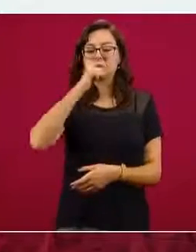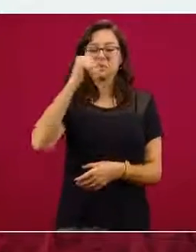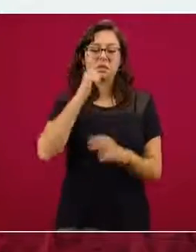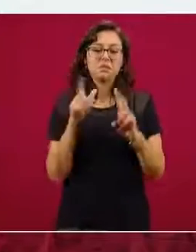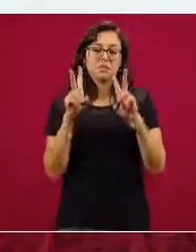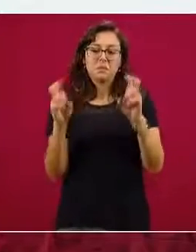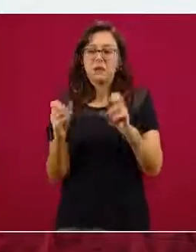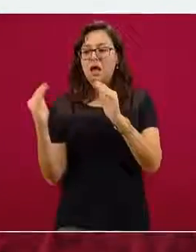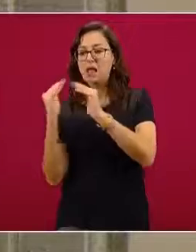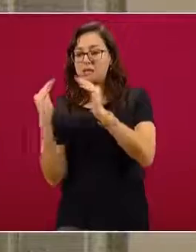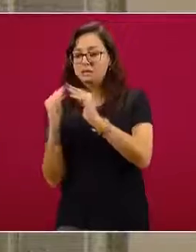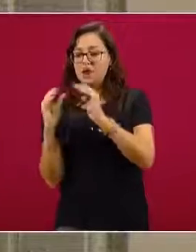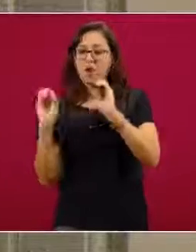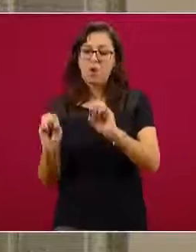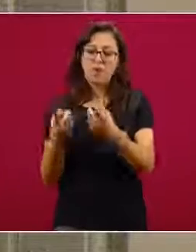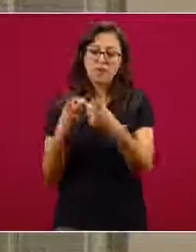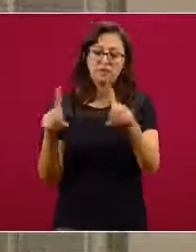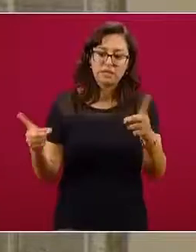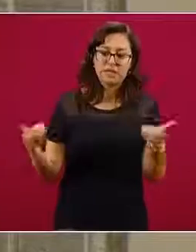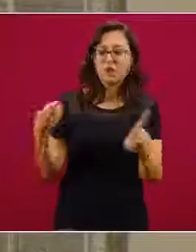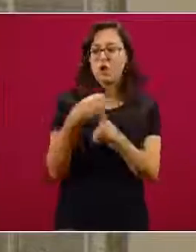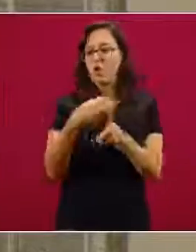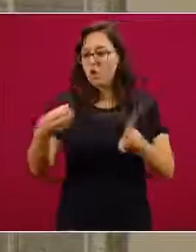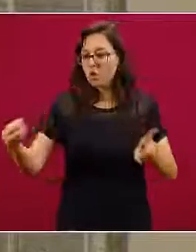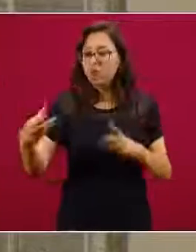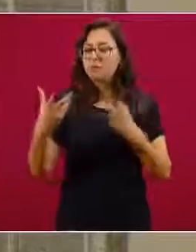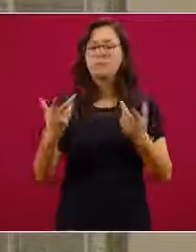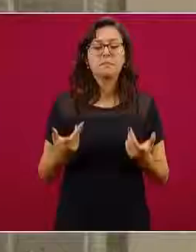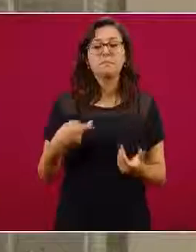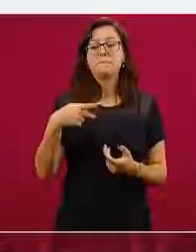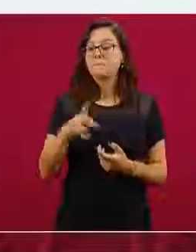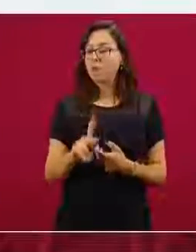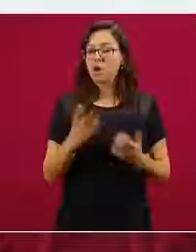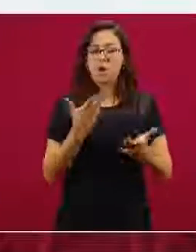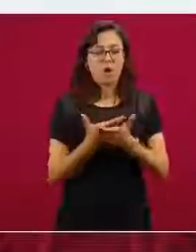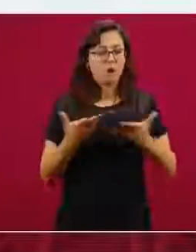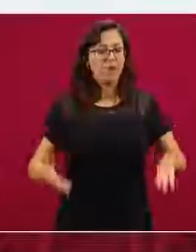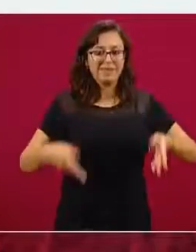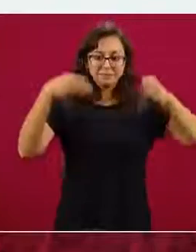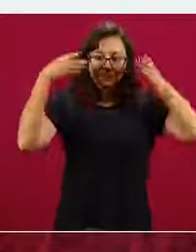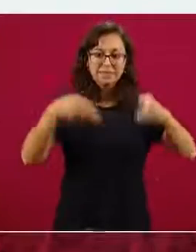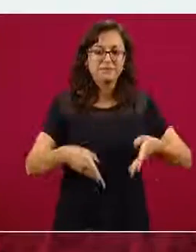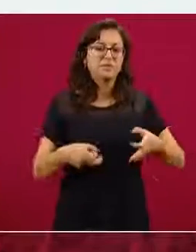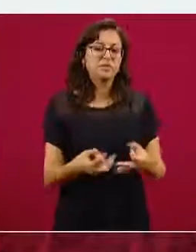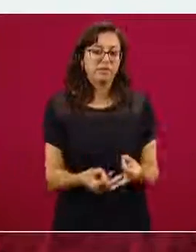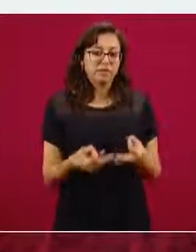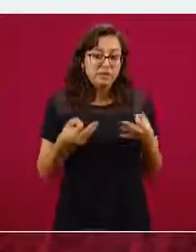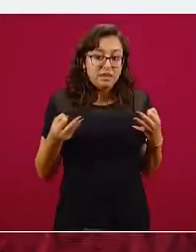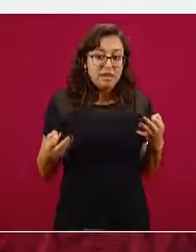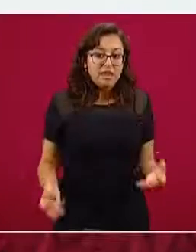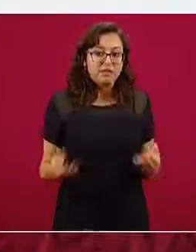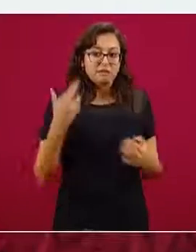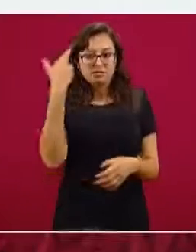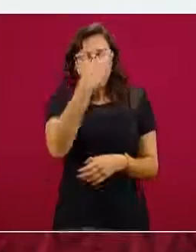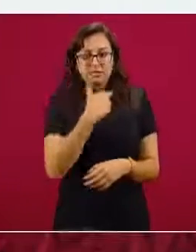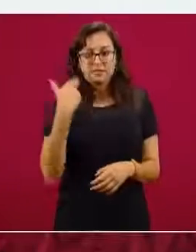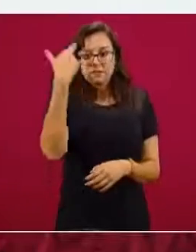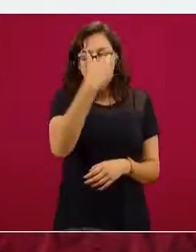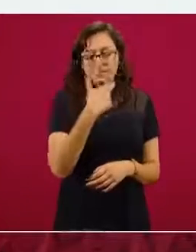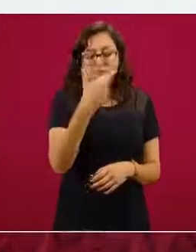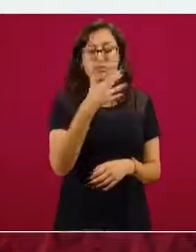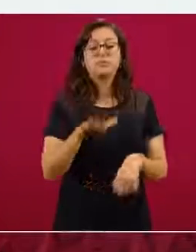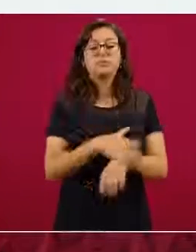la política de desarrollo urbano u ordenamiento territorial. Pero en esta administración la decisión que se tomó fue que